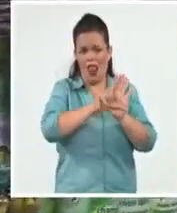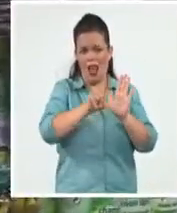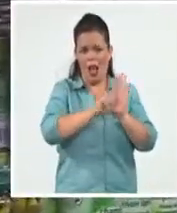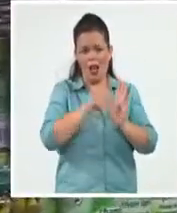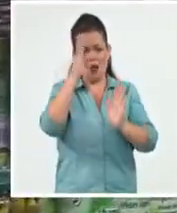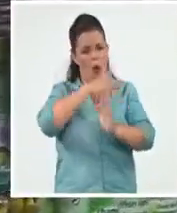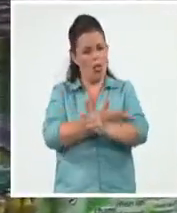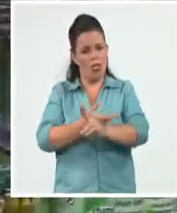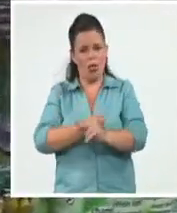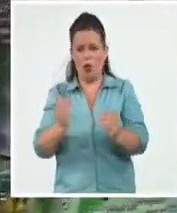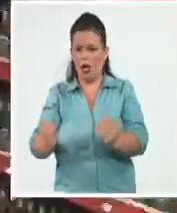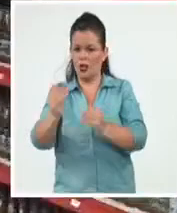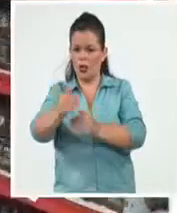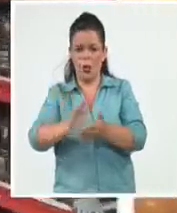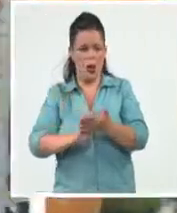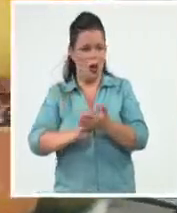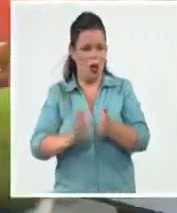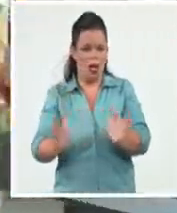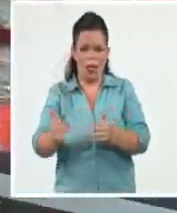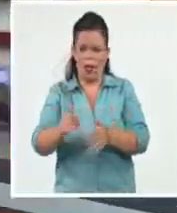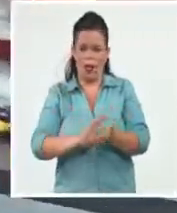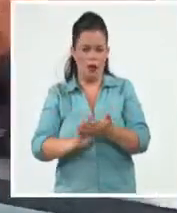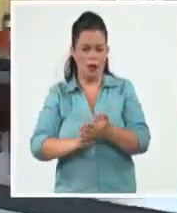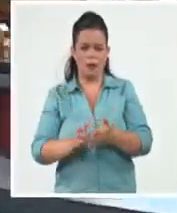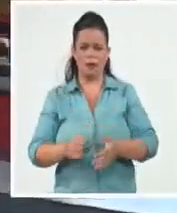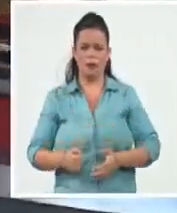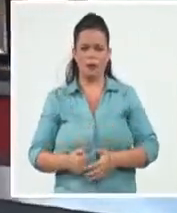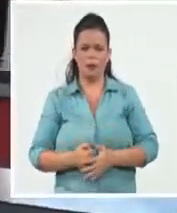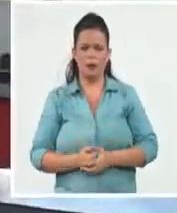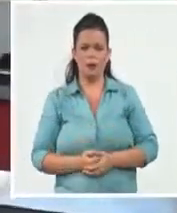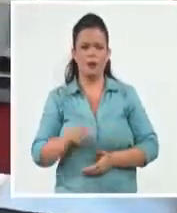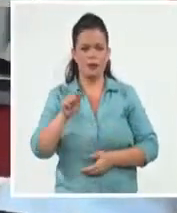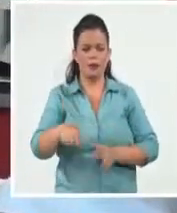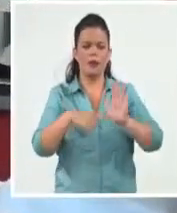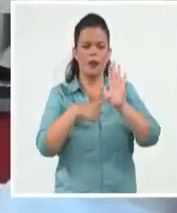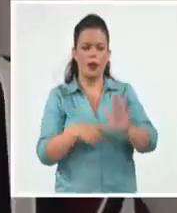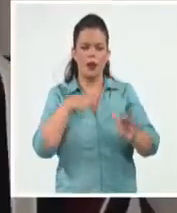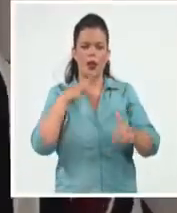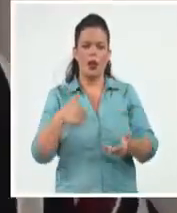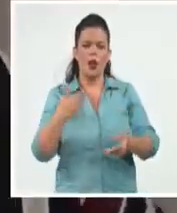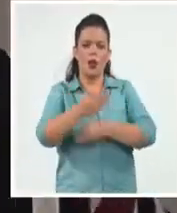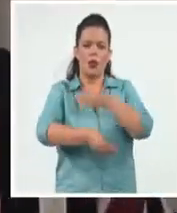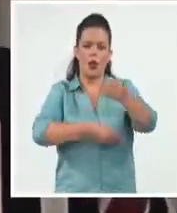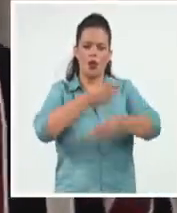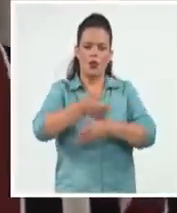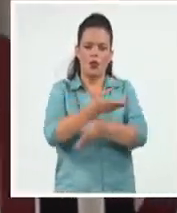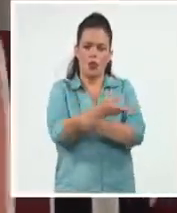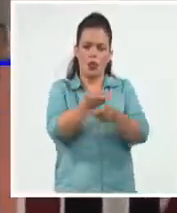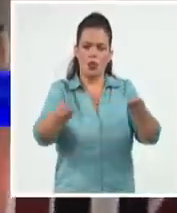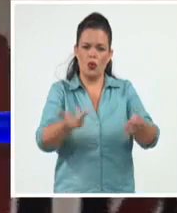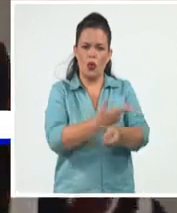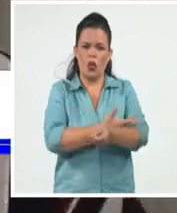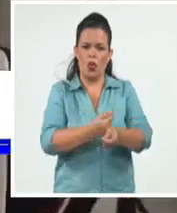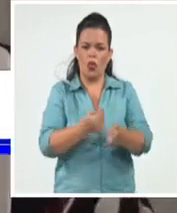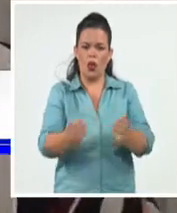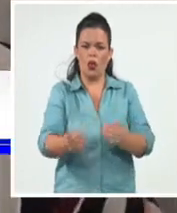la transparencia del proceso de recepción y distribución de las donaciones. Las instituciones